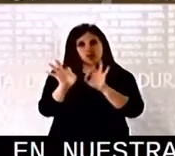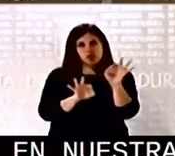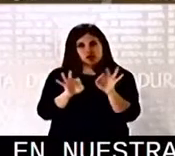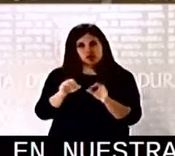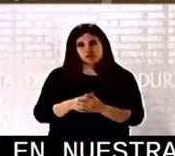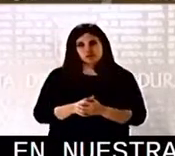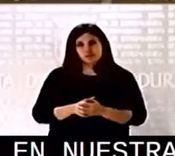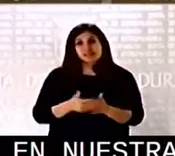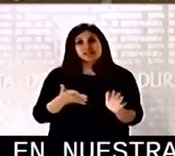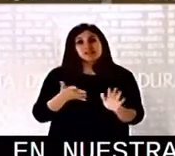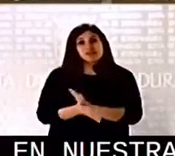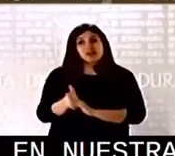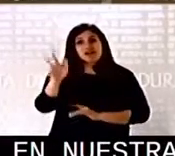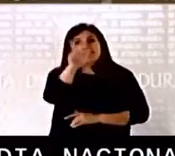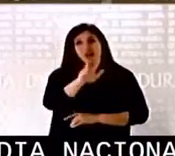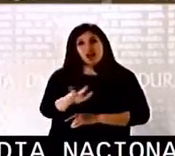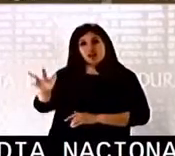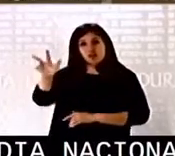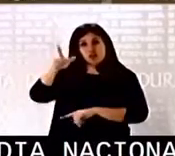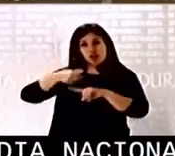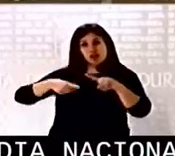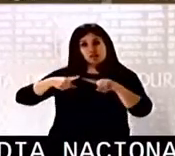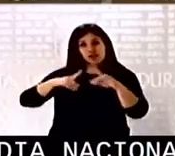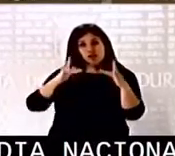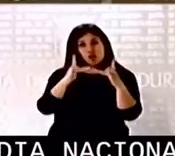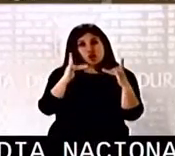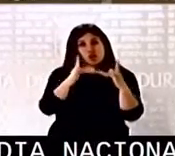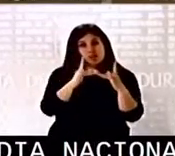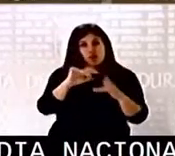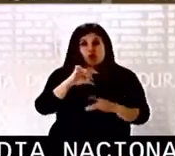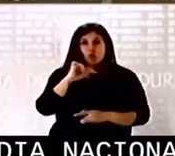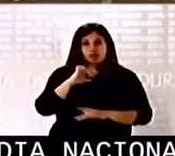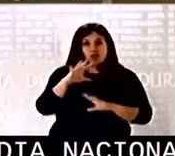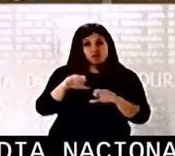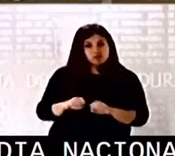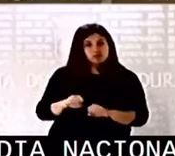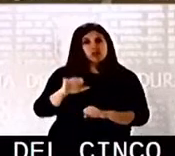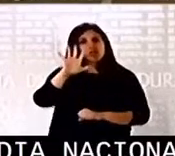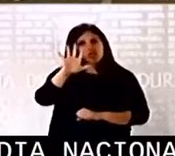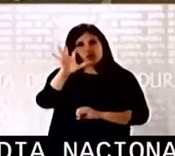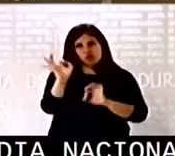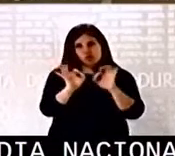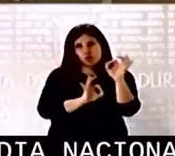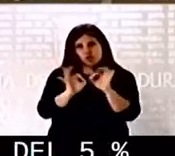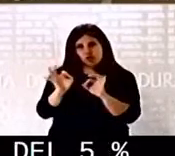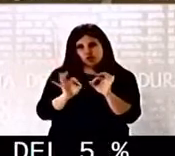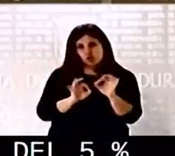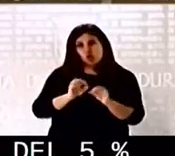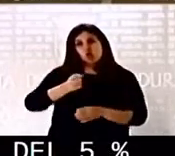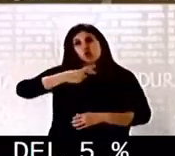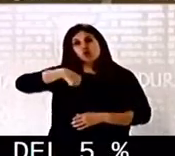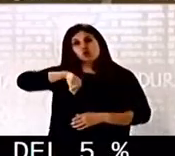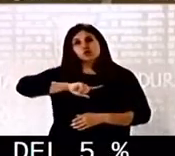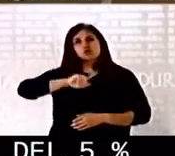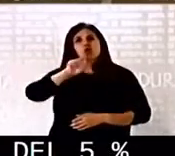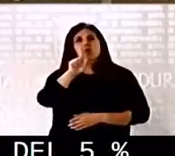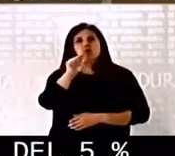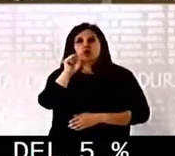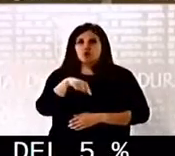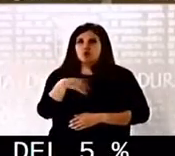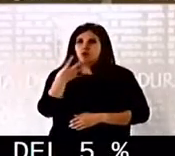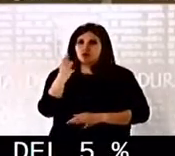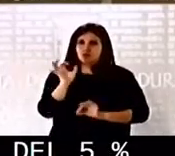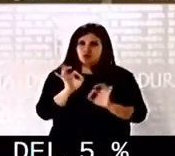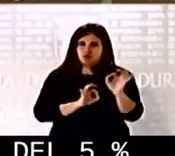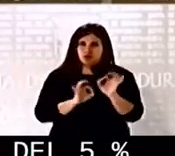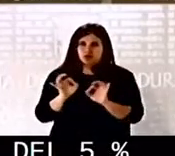La media nacional de la ocupación de camas de hospital es del 5%, nosotros, ya digo, estamos en el 1,4%, y